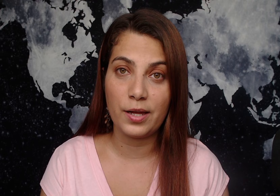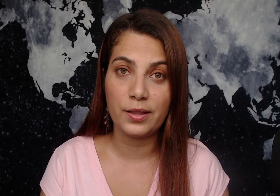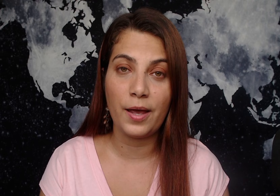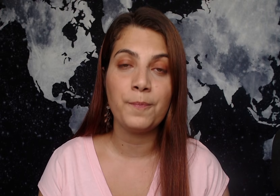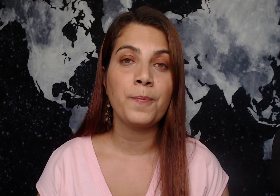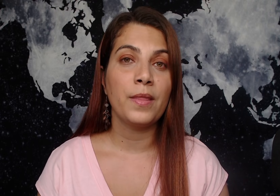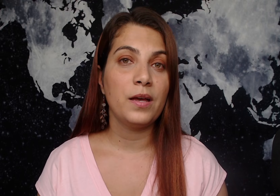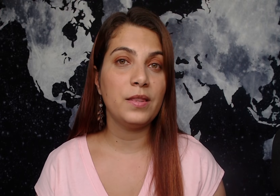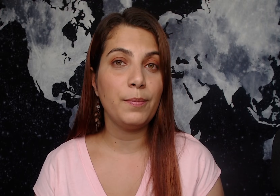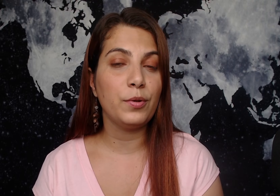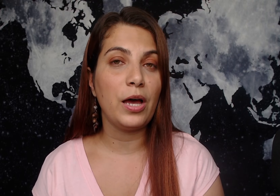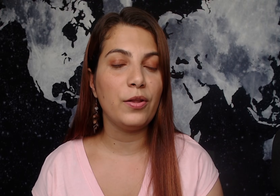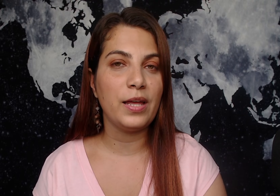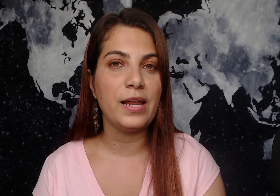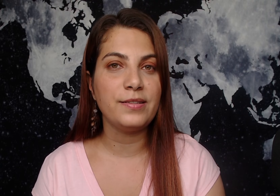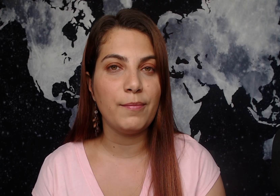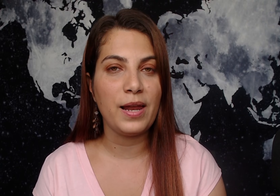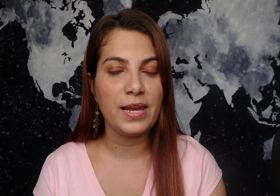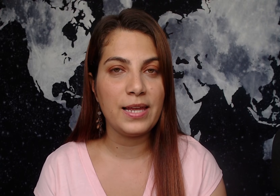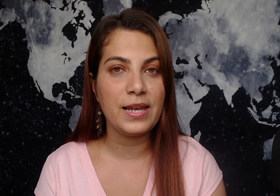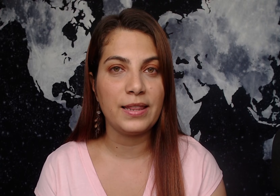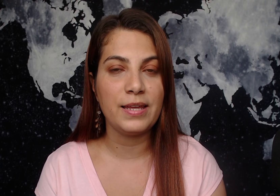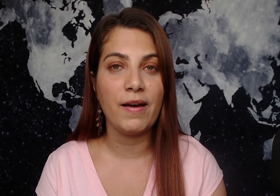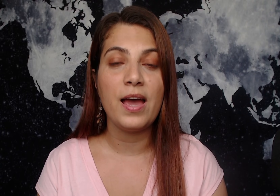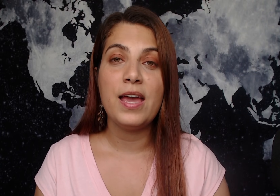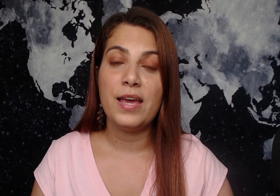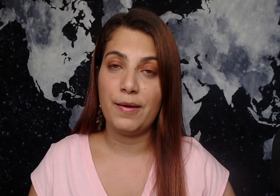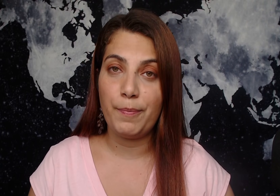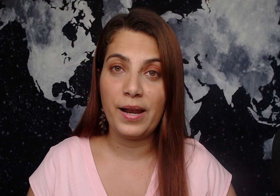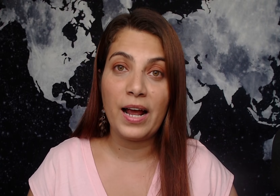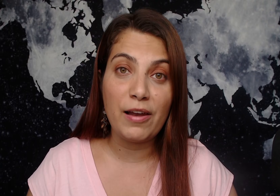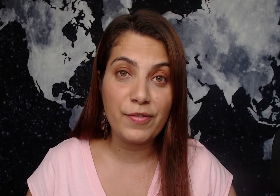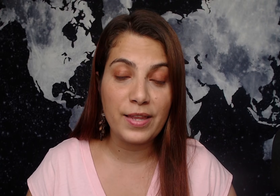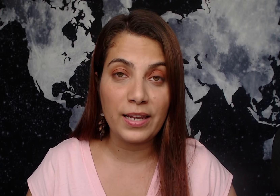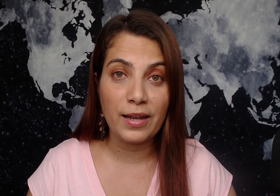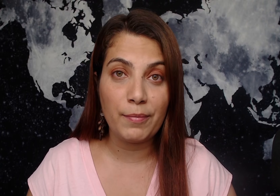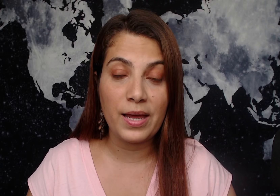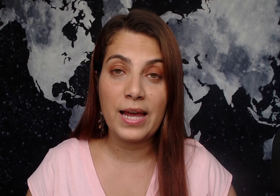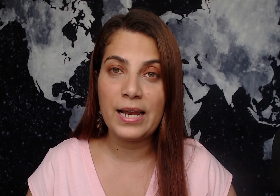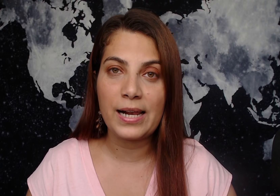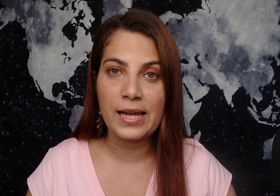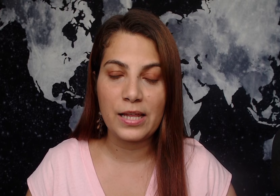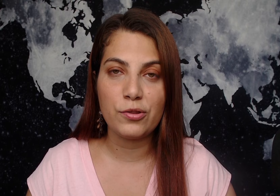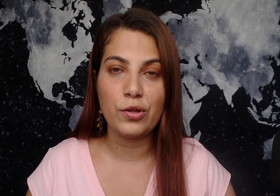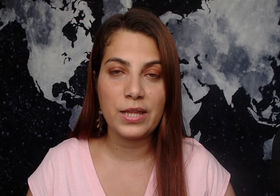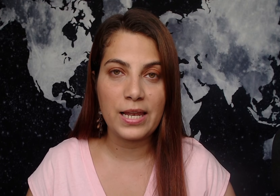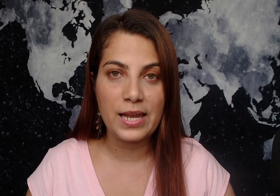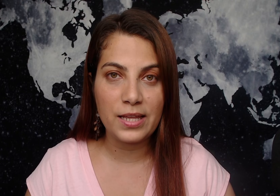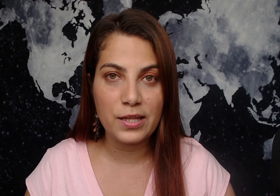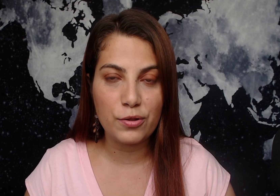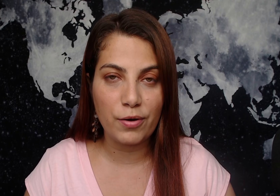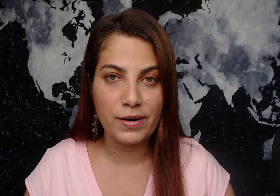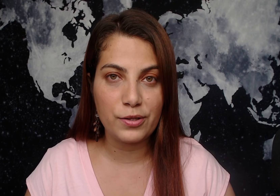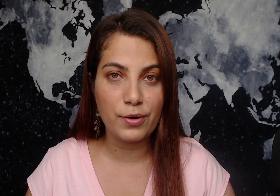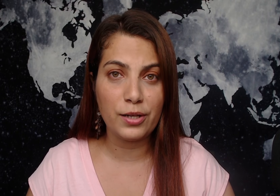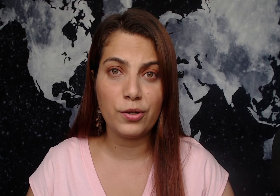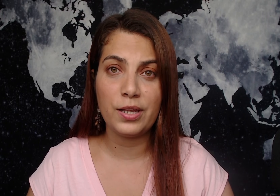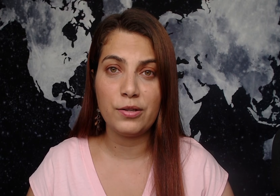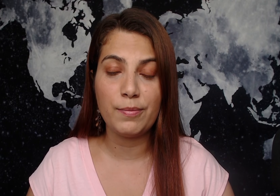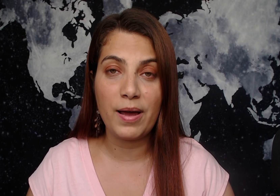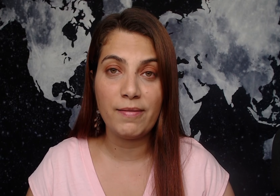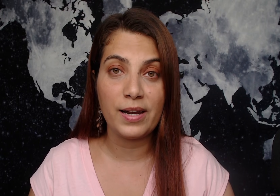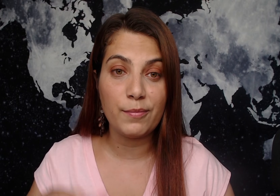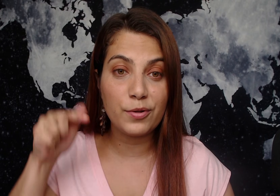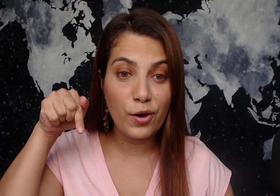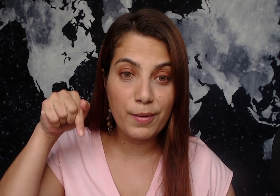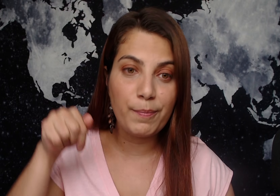que acepta? Diputados de la Asamblea Legislativa esperan al final del mes el regreso de Lady sobre sueldos. De